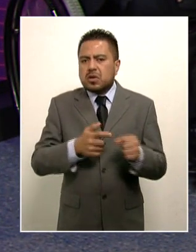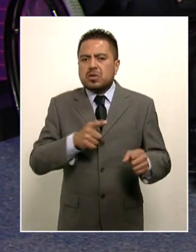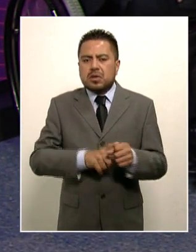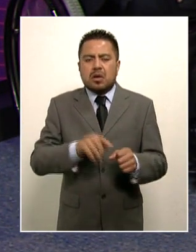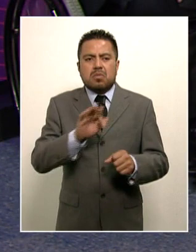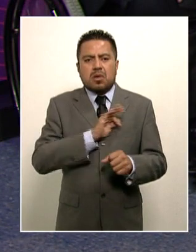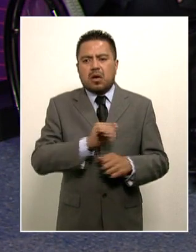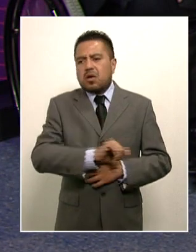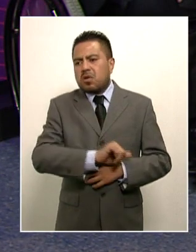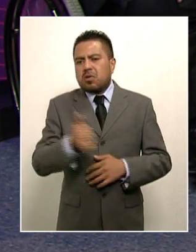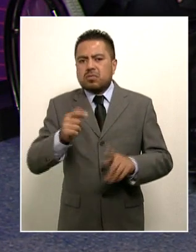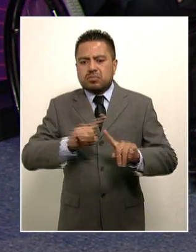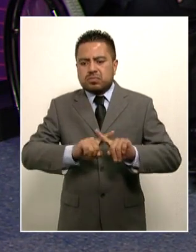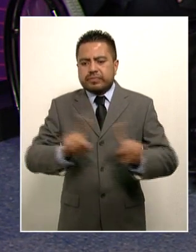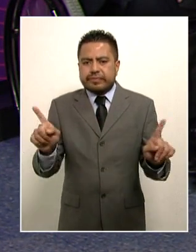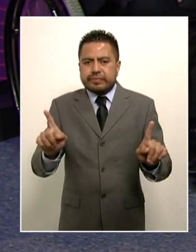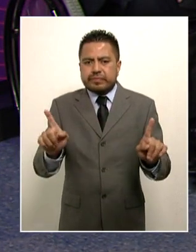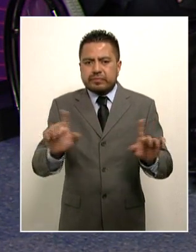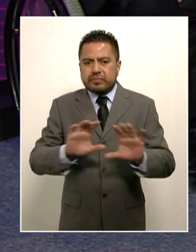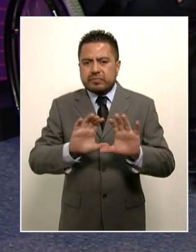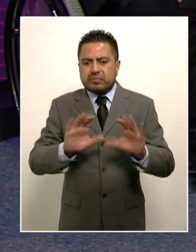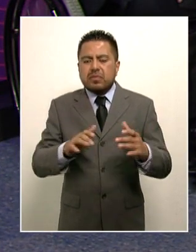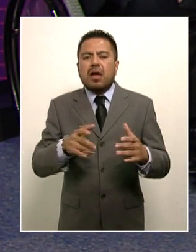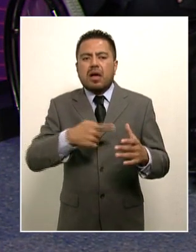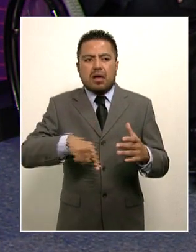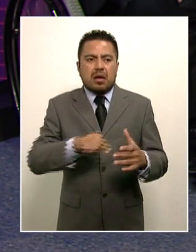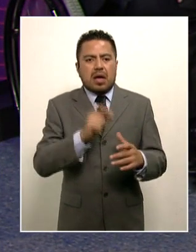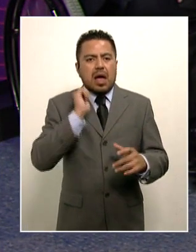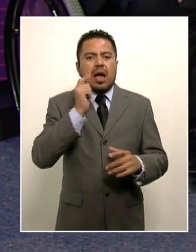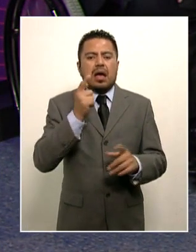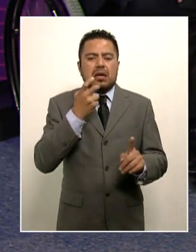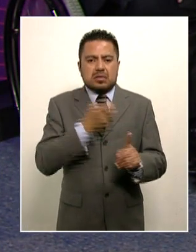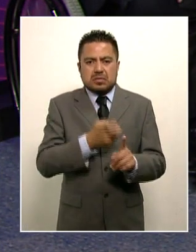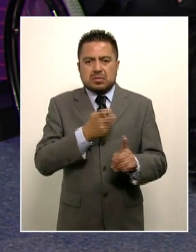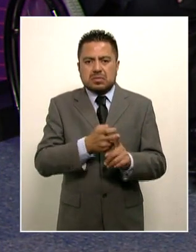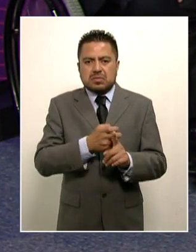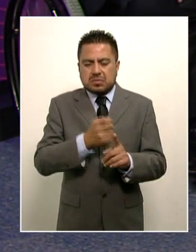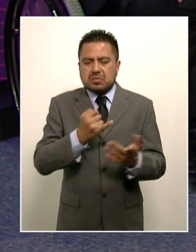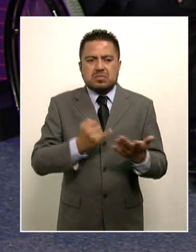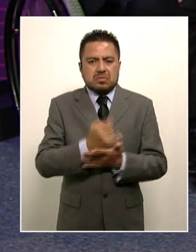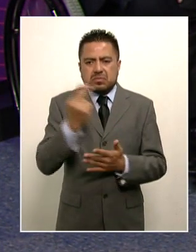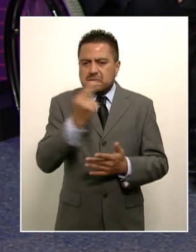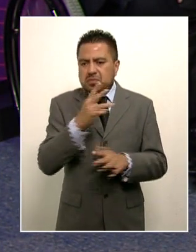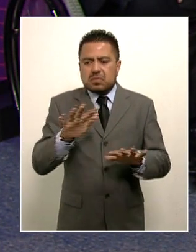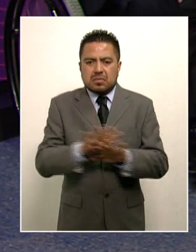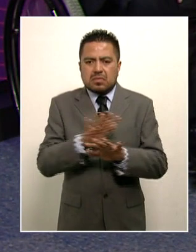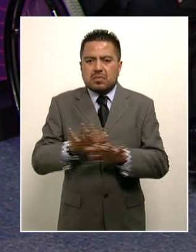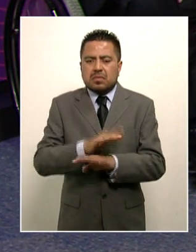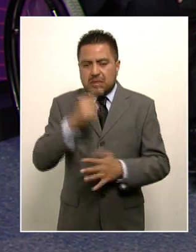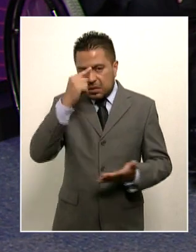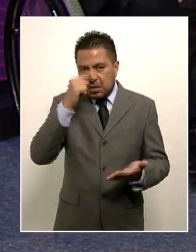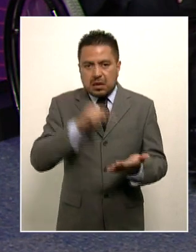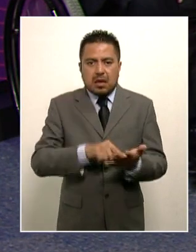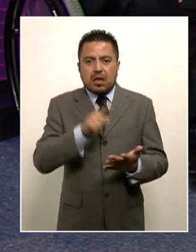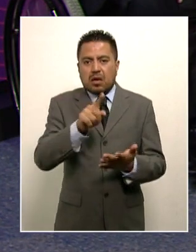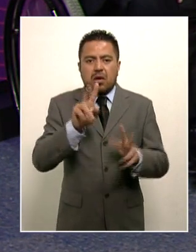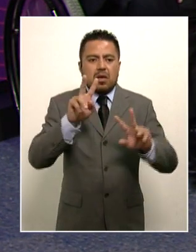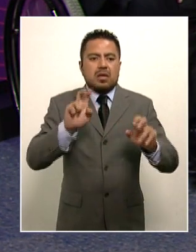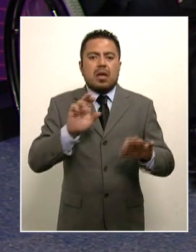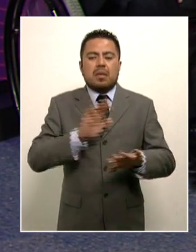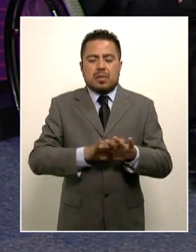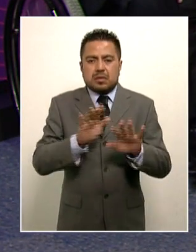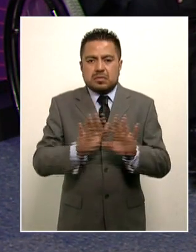fueran otras, distintas, ¿no? Distintas. Entonces eso es, creo que, algo que sin duda se tiene que cambiar. Y creo que abordas un tema